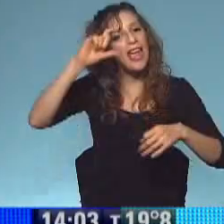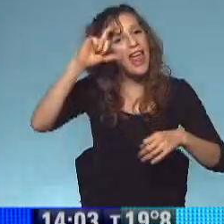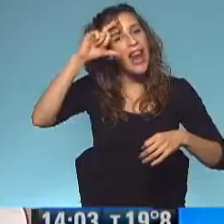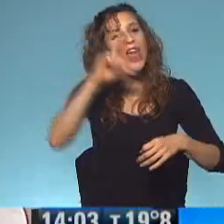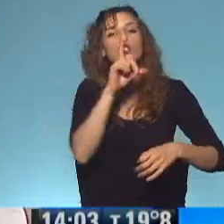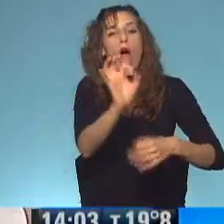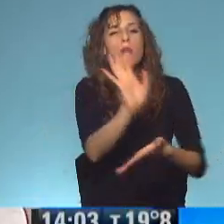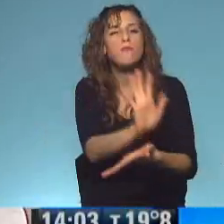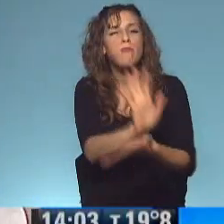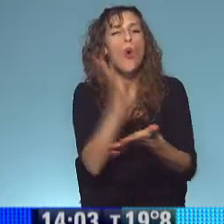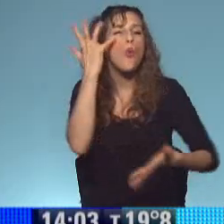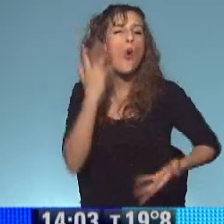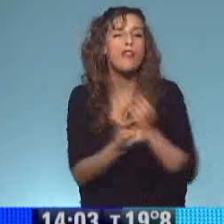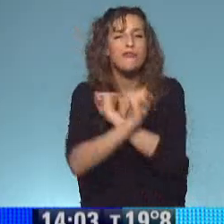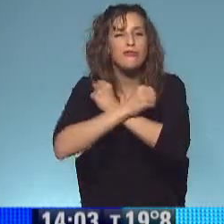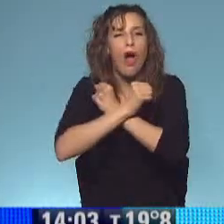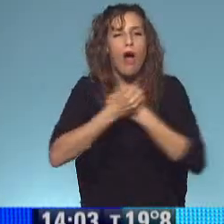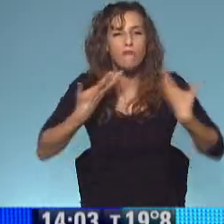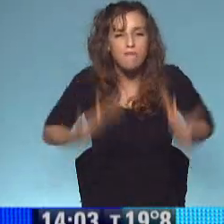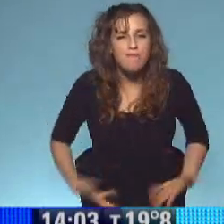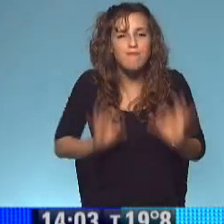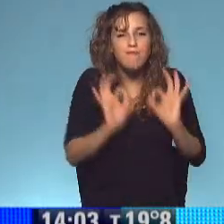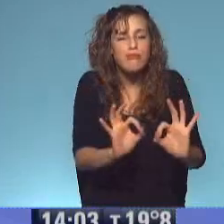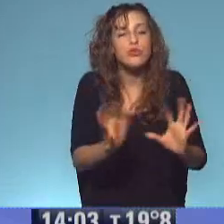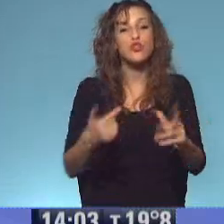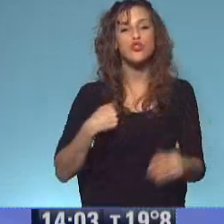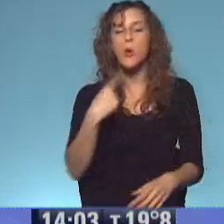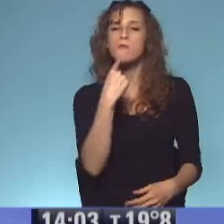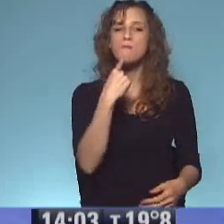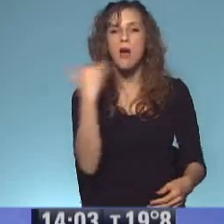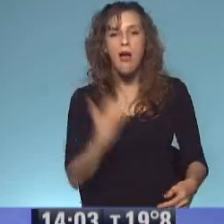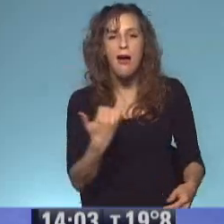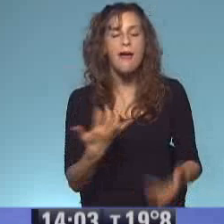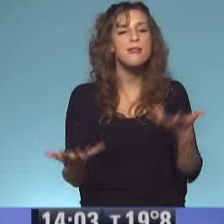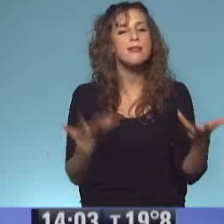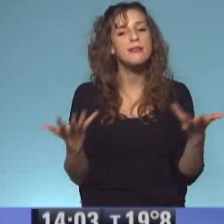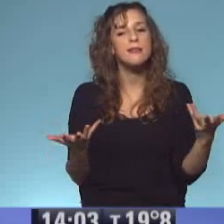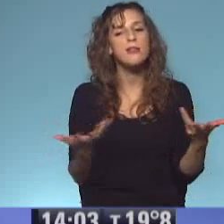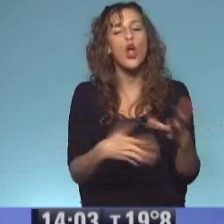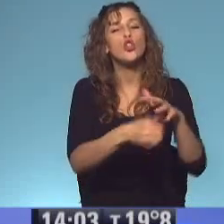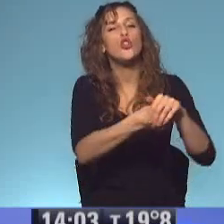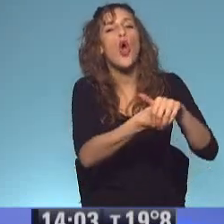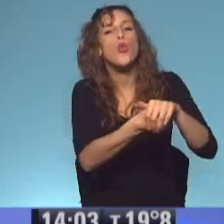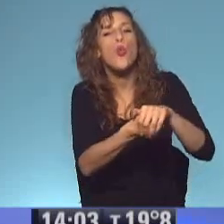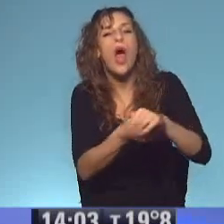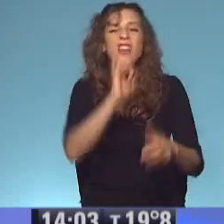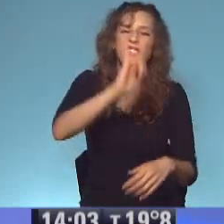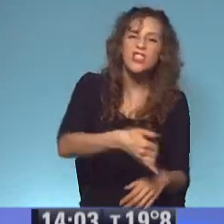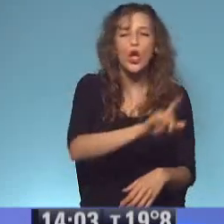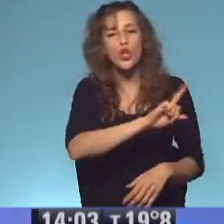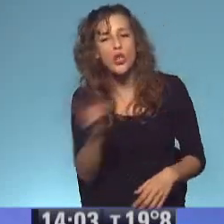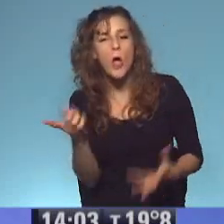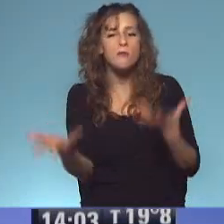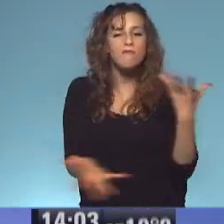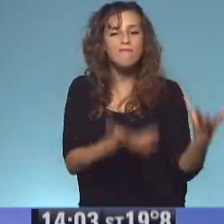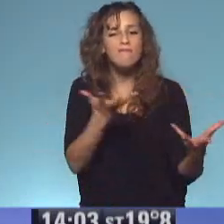tenían el esqueleto por dentro. Dentro. Y yo me quedé con una pregunta. Cierto. ¿La tortuga es o no un vertebrado? Porque tiene